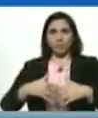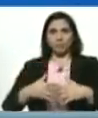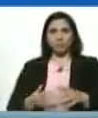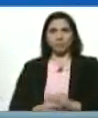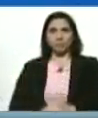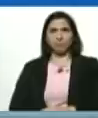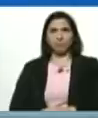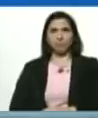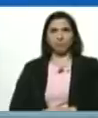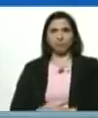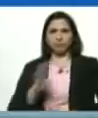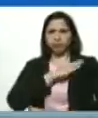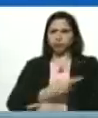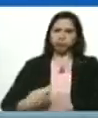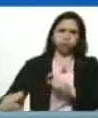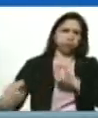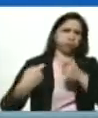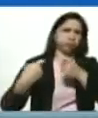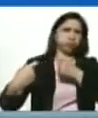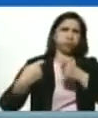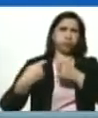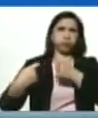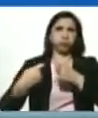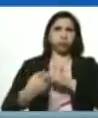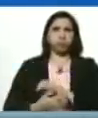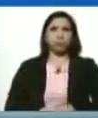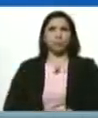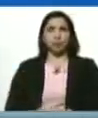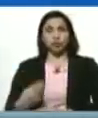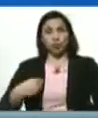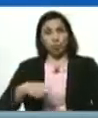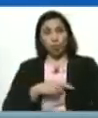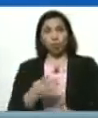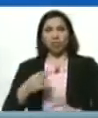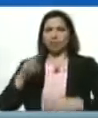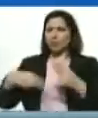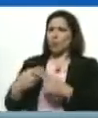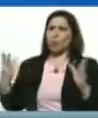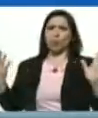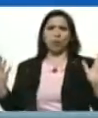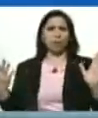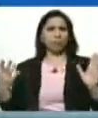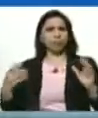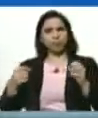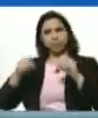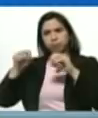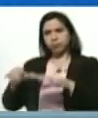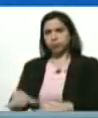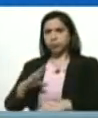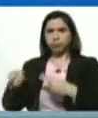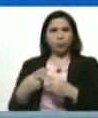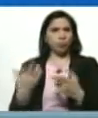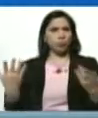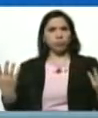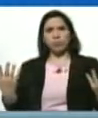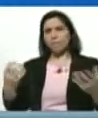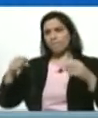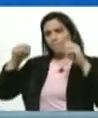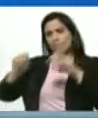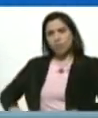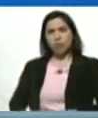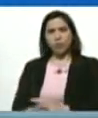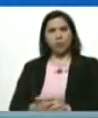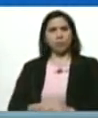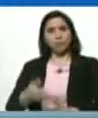tenso combate porque nosotros nunca nos hemos rendido ni nunca nos vamos a rendir